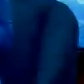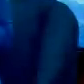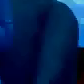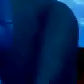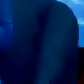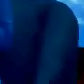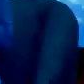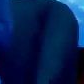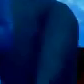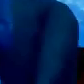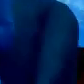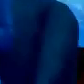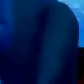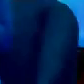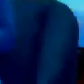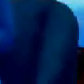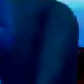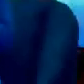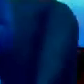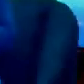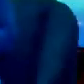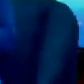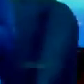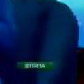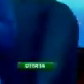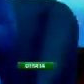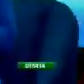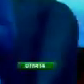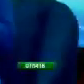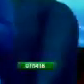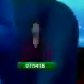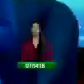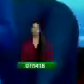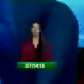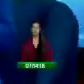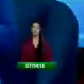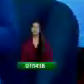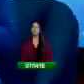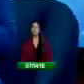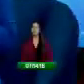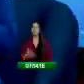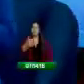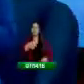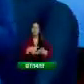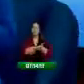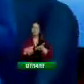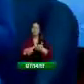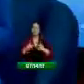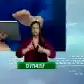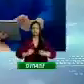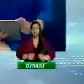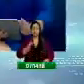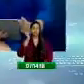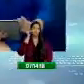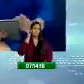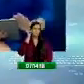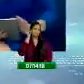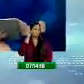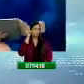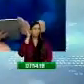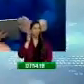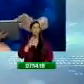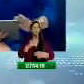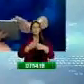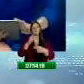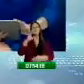hacemos contacto vía Skype con la señora ministra de Salud, doctora Catalina Andramuño. Ministra, buenos días. Gracias por